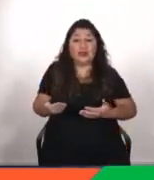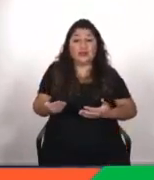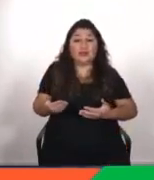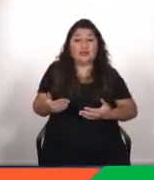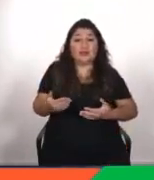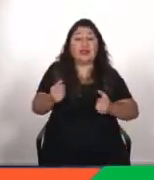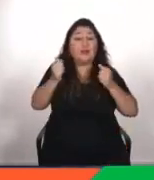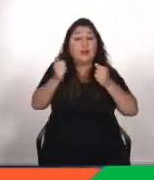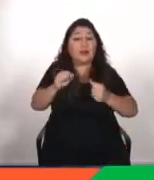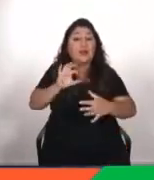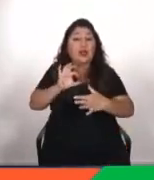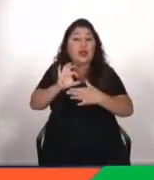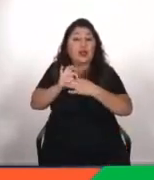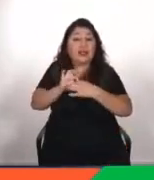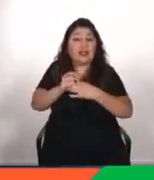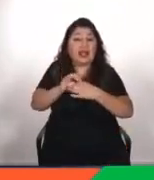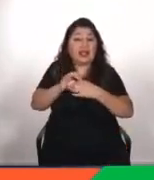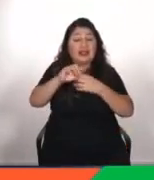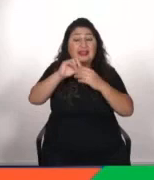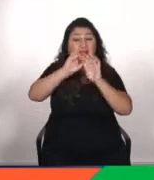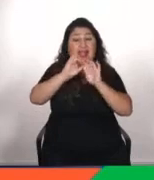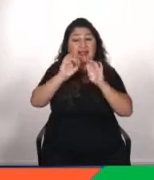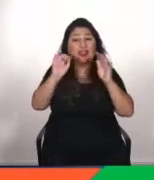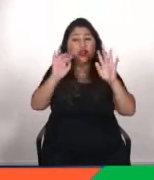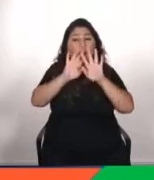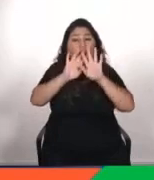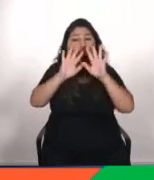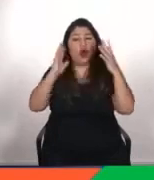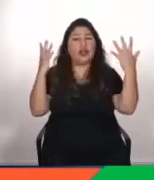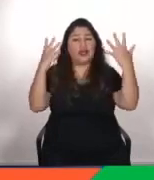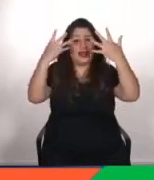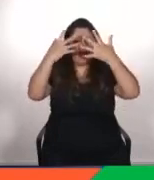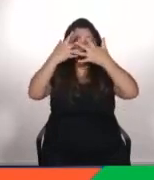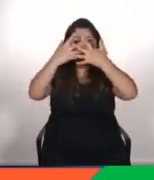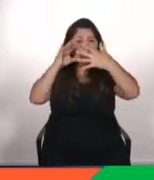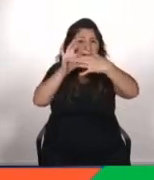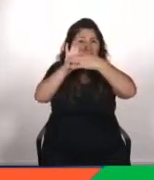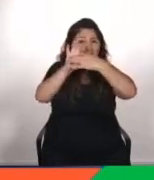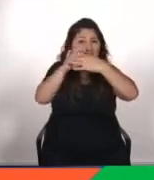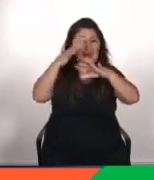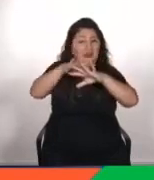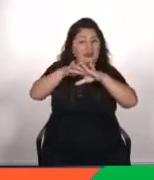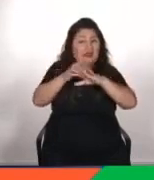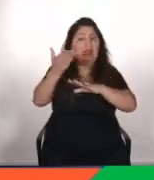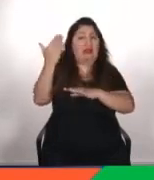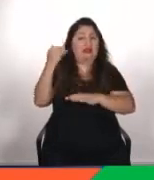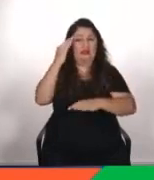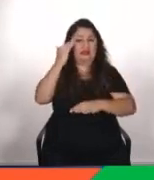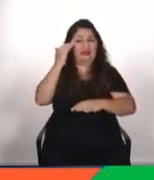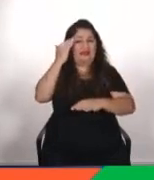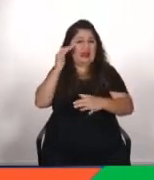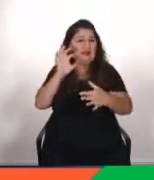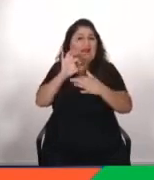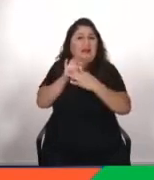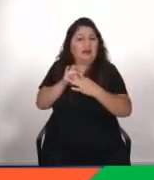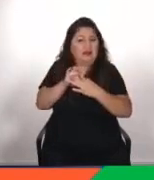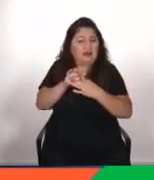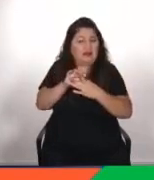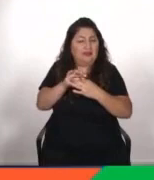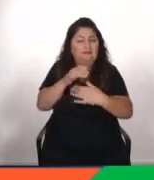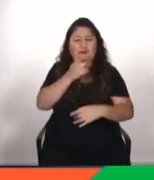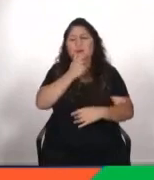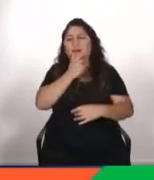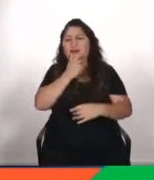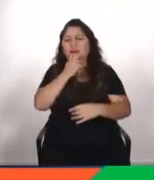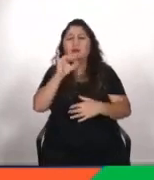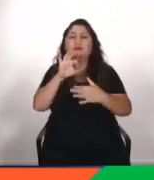capaces de conectar distintas ramas de las matemáticas que no sabíamos que estaban conectadas entre ellas, aunque sospechamos que lo hacen, ¿no? Quizá